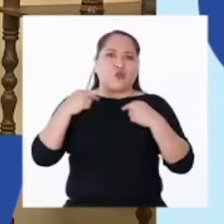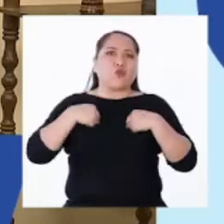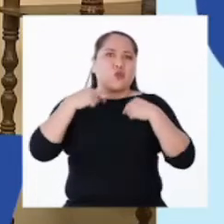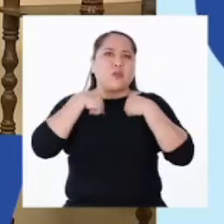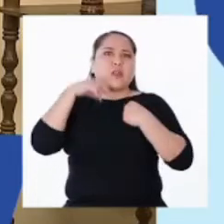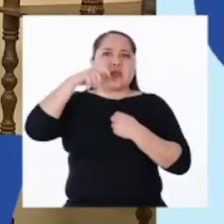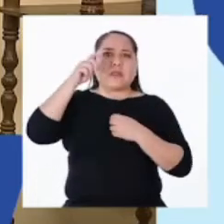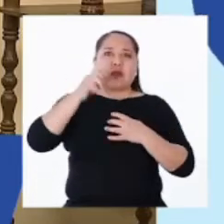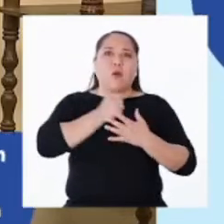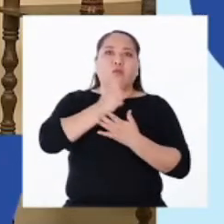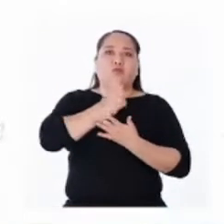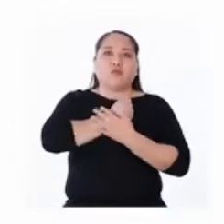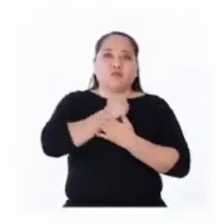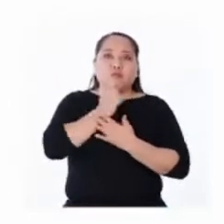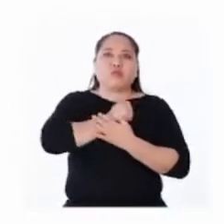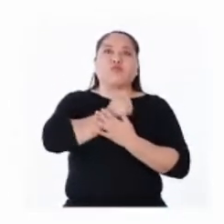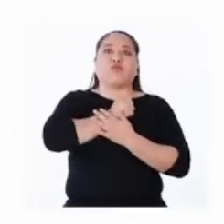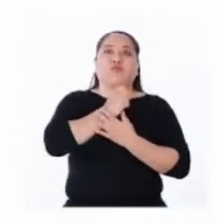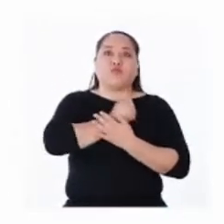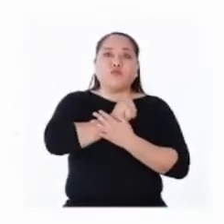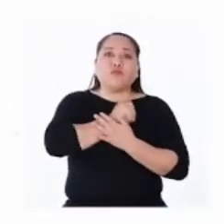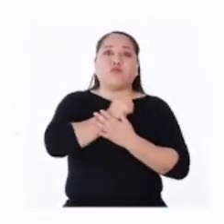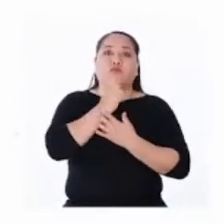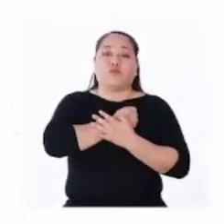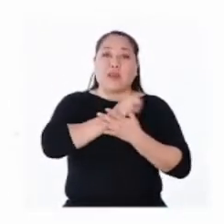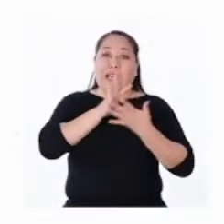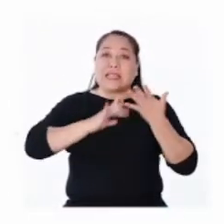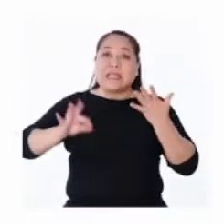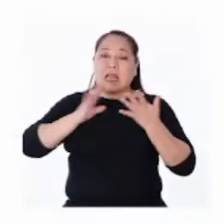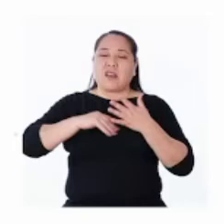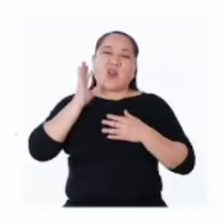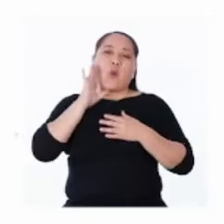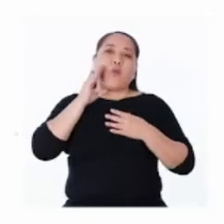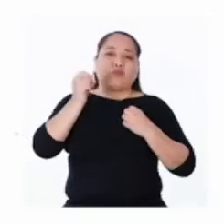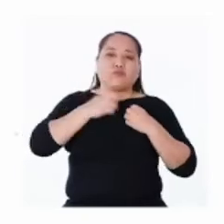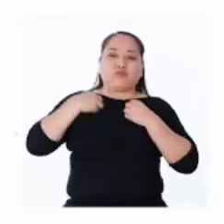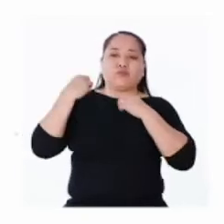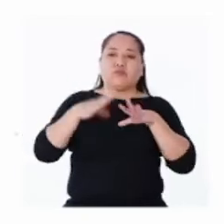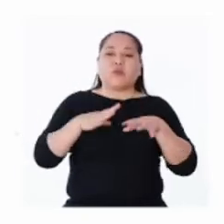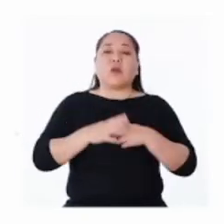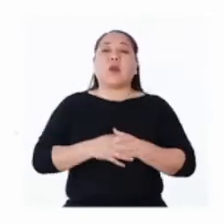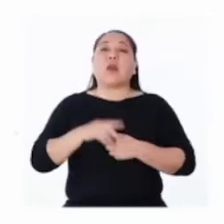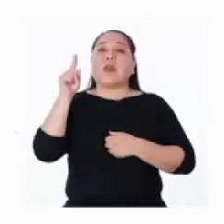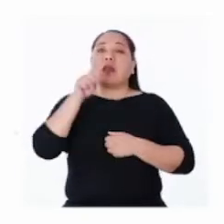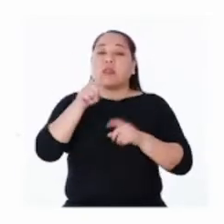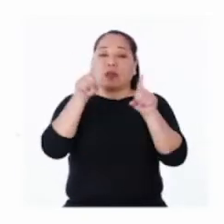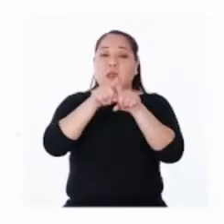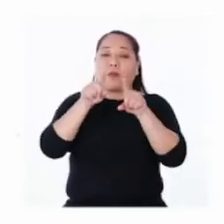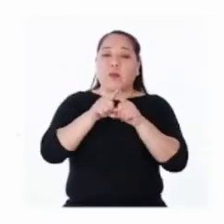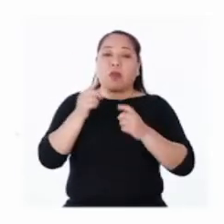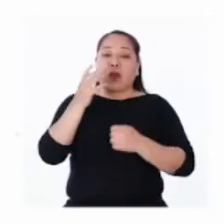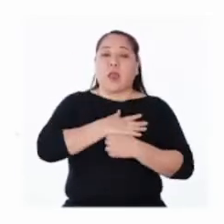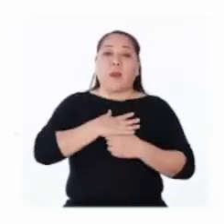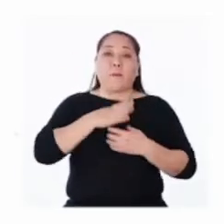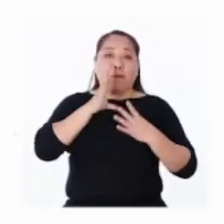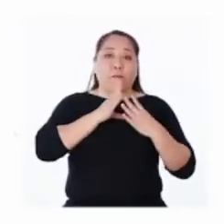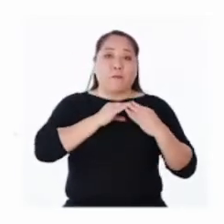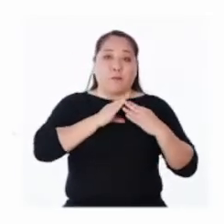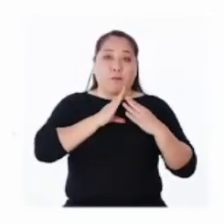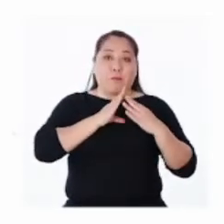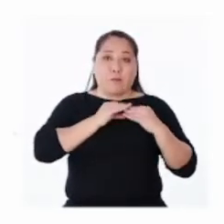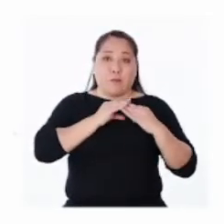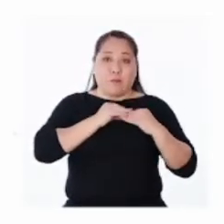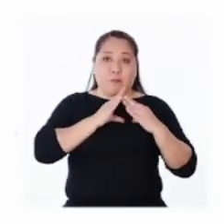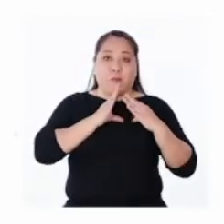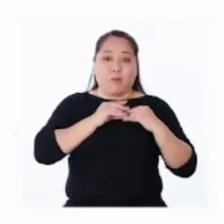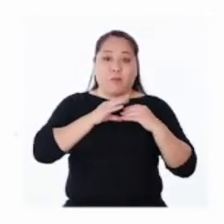de los productos de desecho. El mismo músculo cardíaco consta de fibras ramificadas a manera de columnas cilíndricas